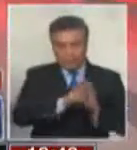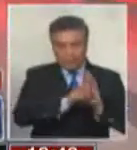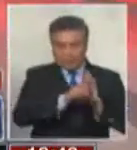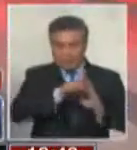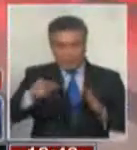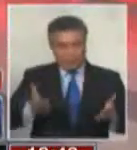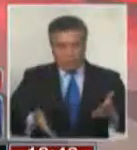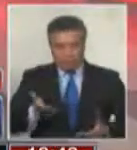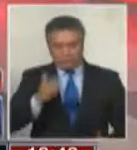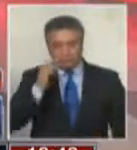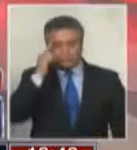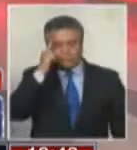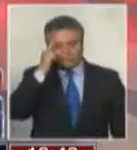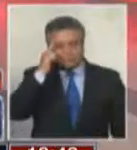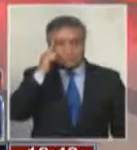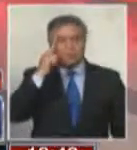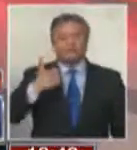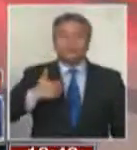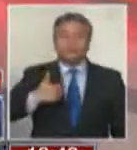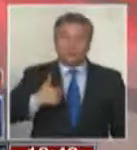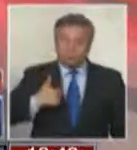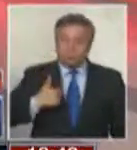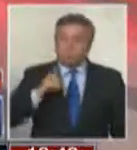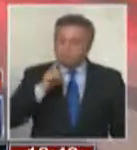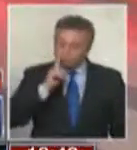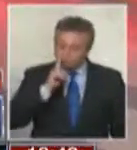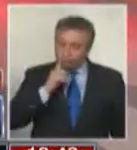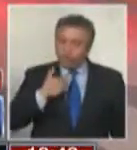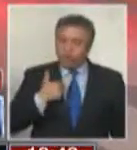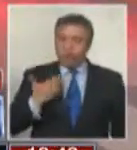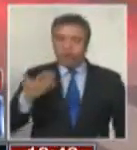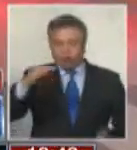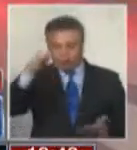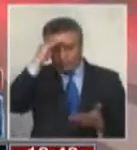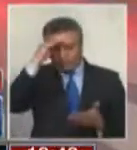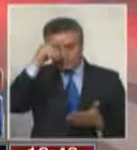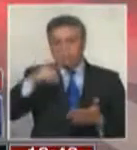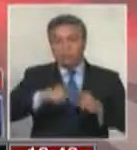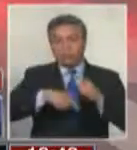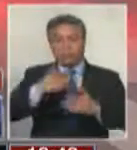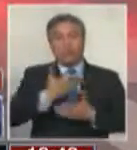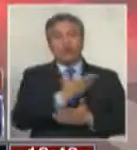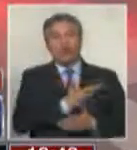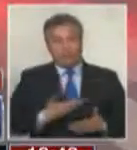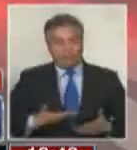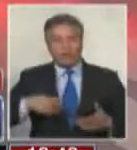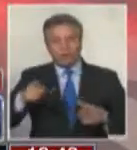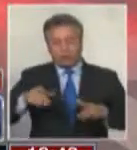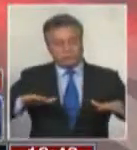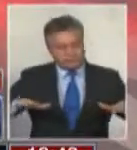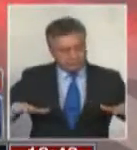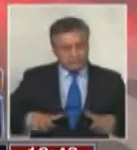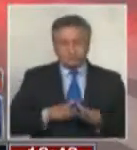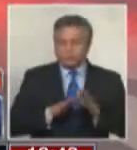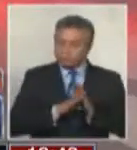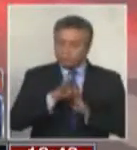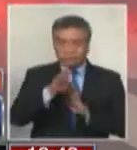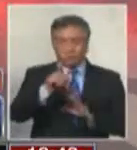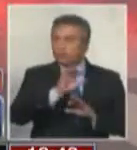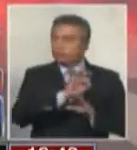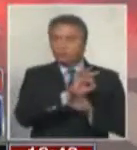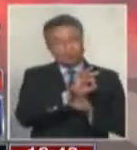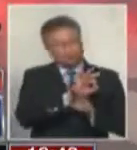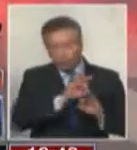yo tengo confianza en realidad en que el propio gobierno entienda que hacer un esfuerzo mayor en educación superior en ningún caso